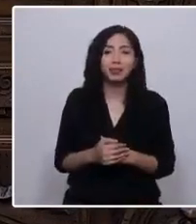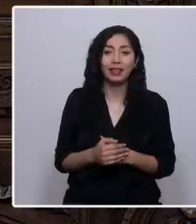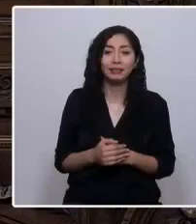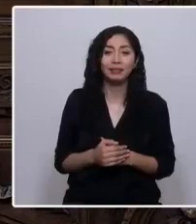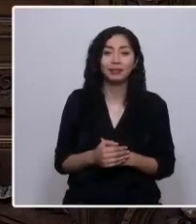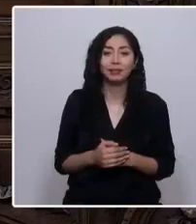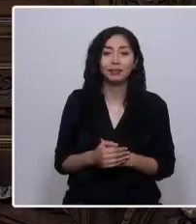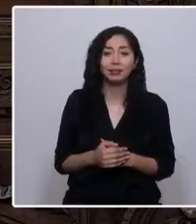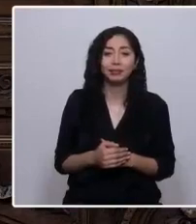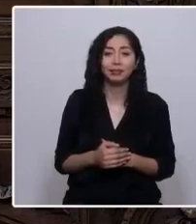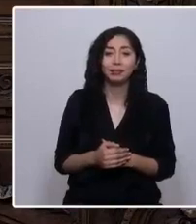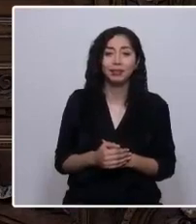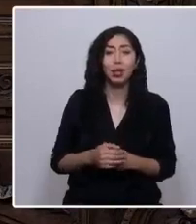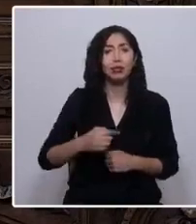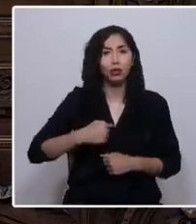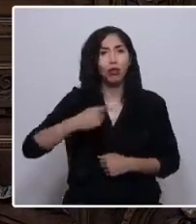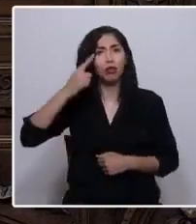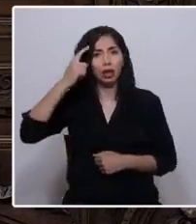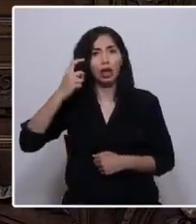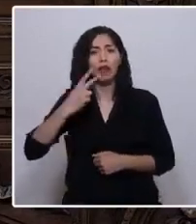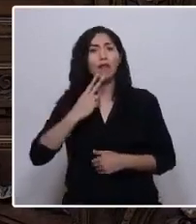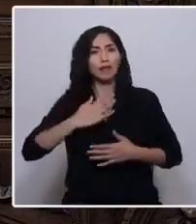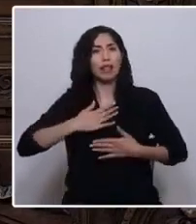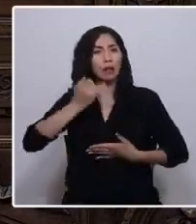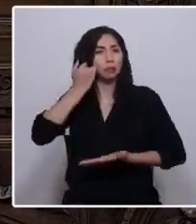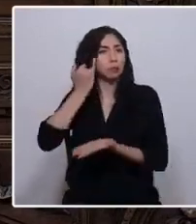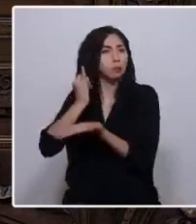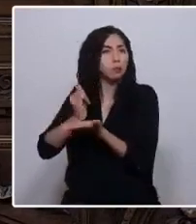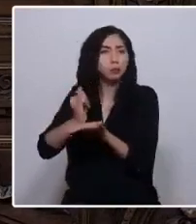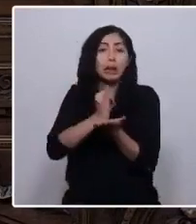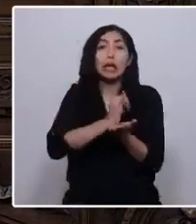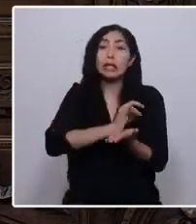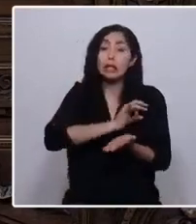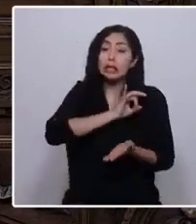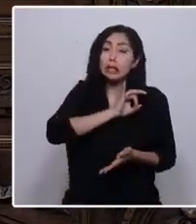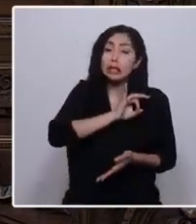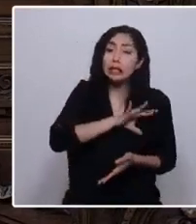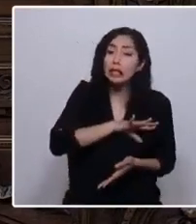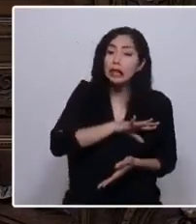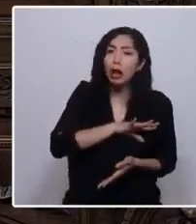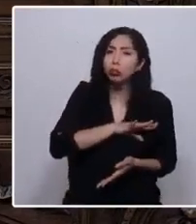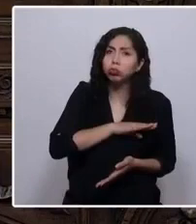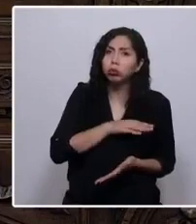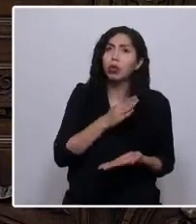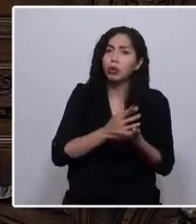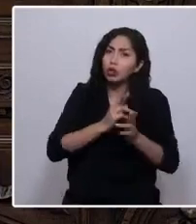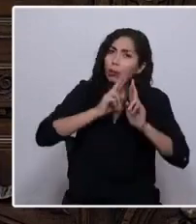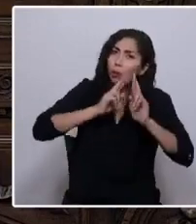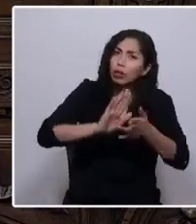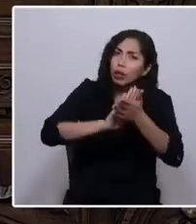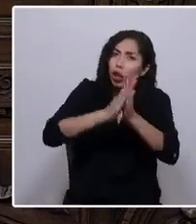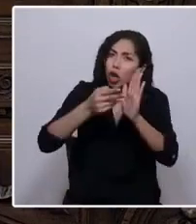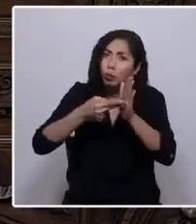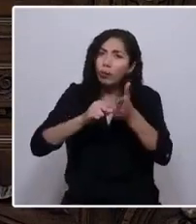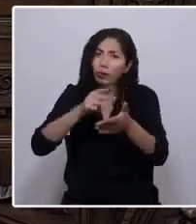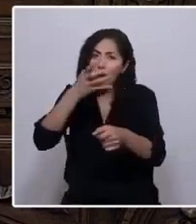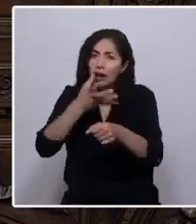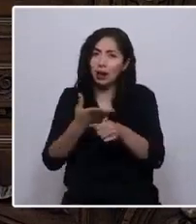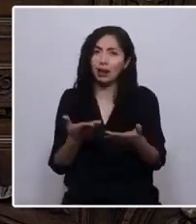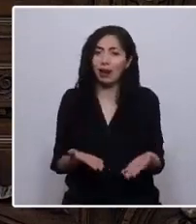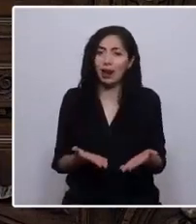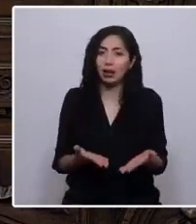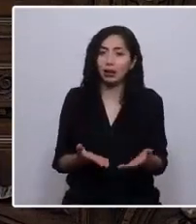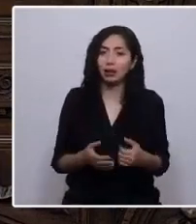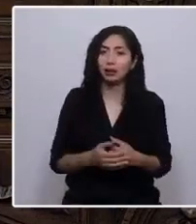Creo firmemente en la vía institucionalizada. Creo que Chile es un país maduro que está dando respuesta institucionalizada a los problemas que tiene. ¿Ya? Y lo